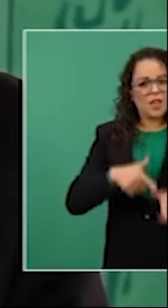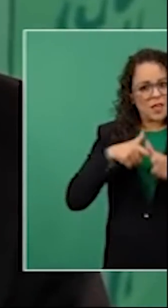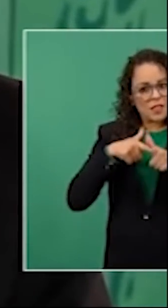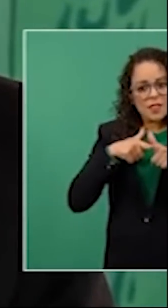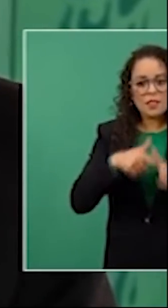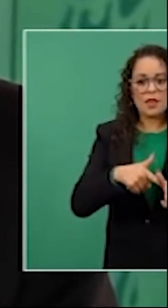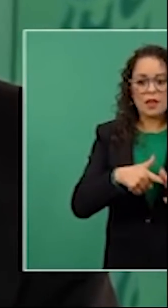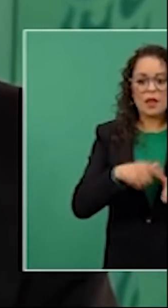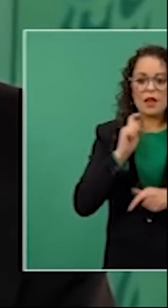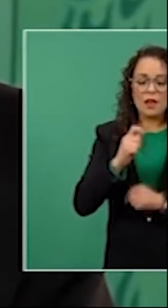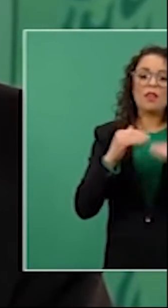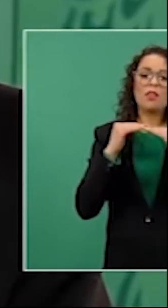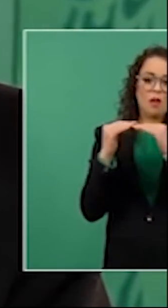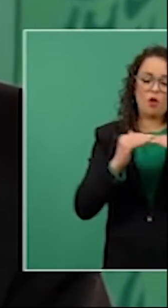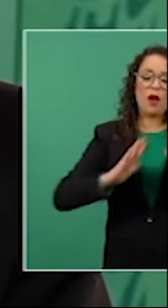participativa,